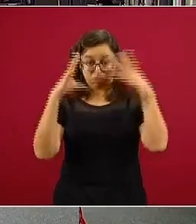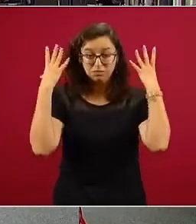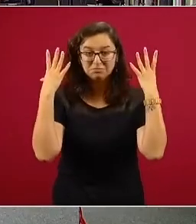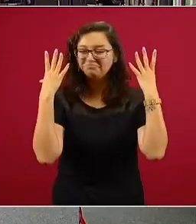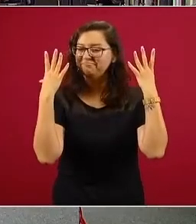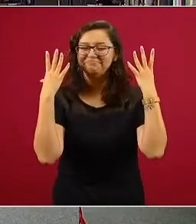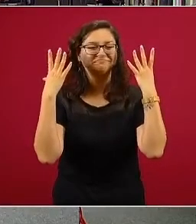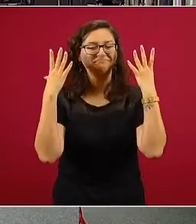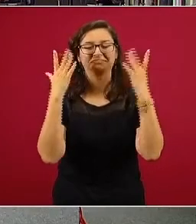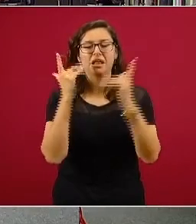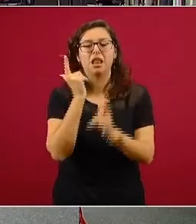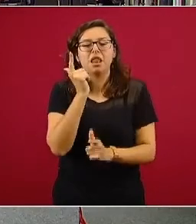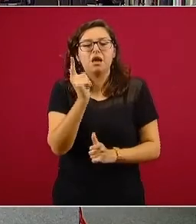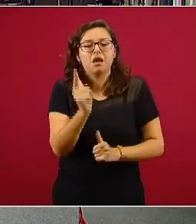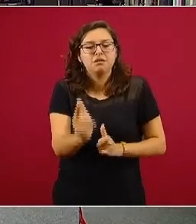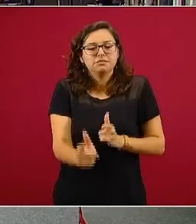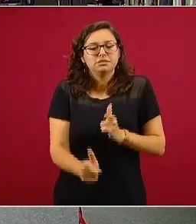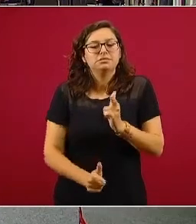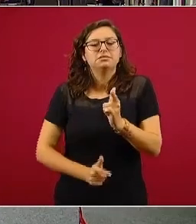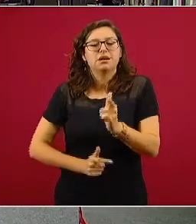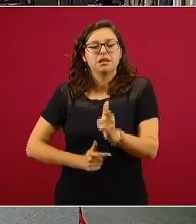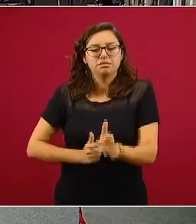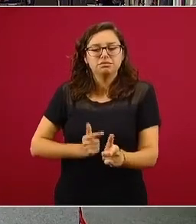la epidemia se hizo más lenta,